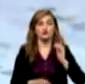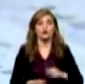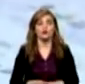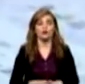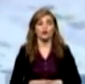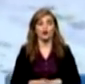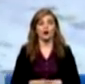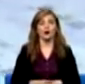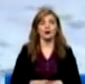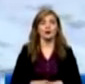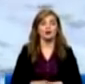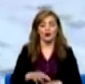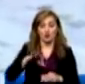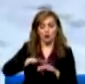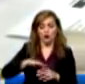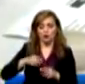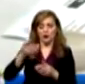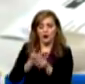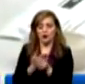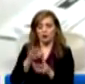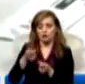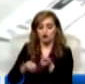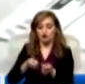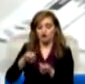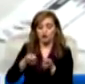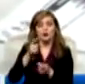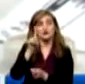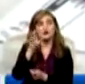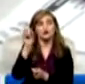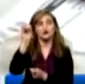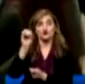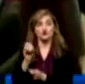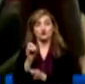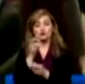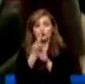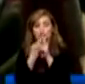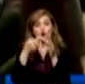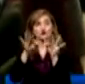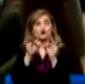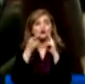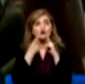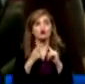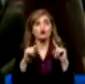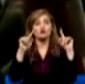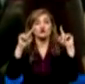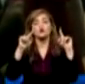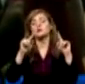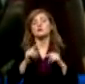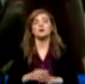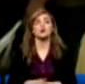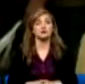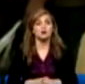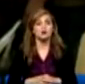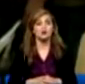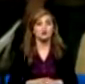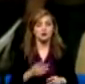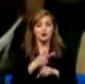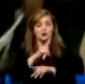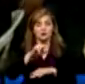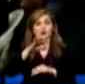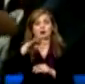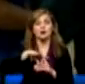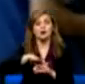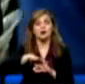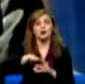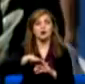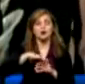Con casi el 100% de actas escrutadas, según los resultados oficiales difundidos en las últimas horas por el Consejo Nacional